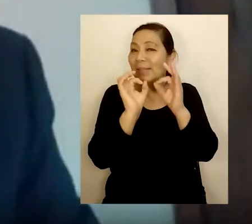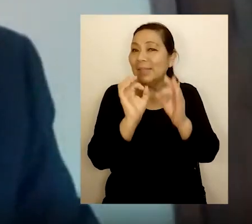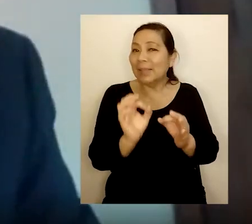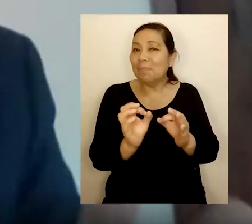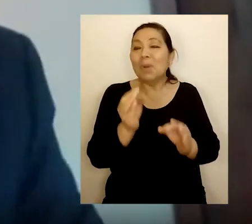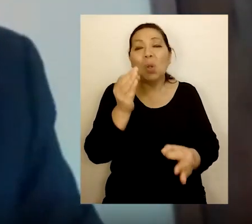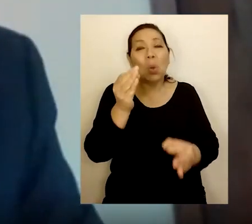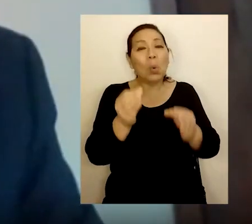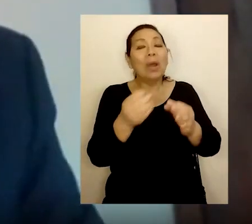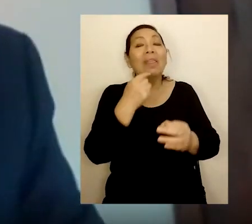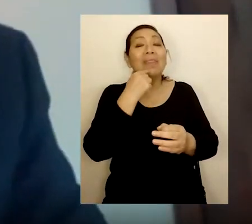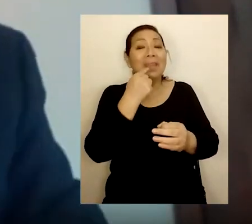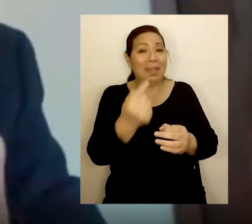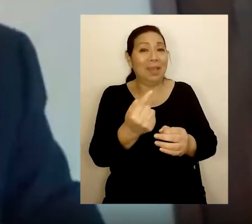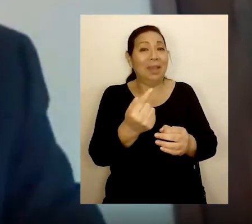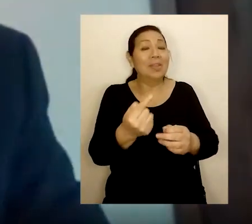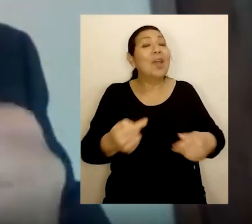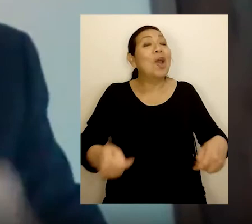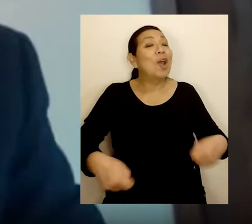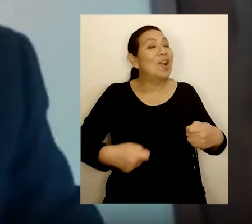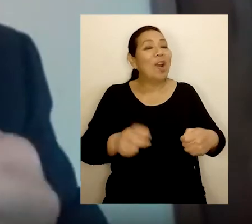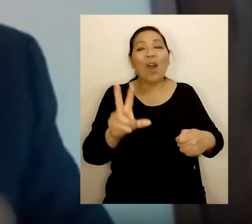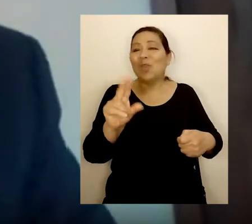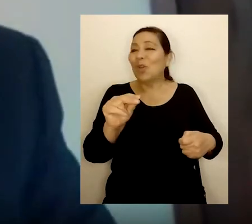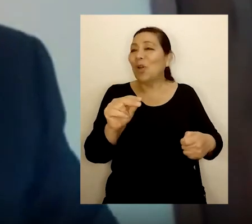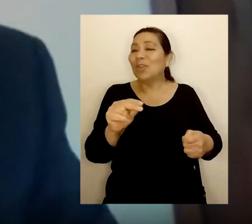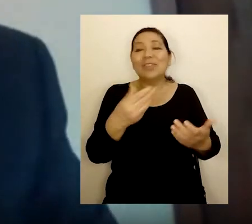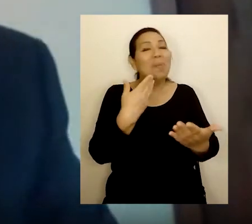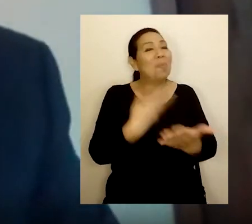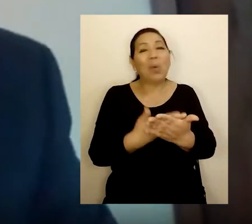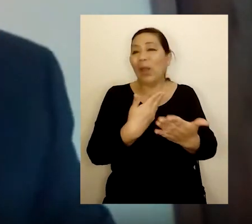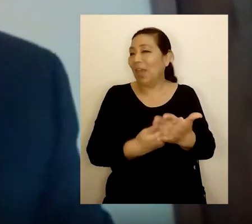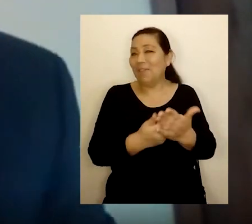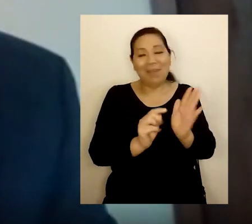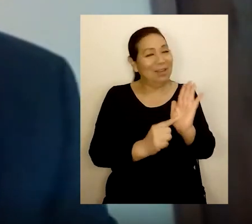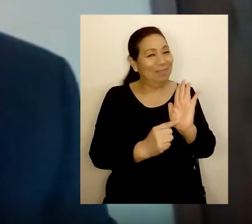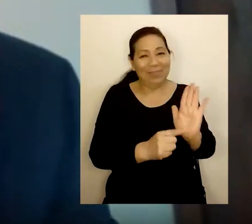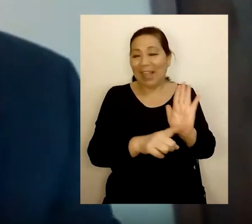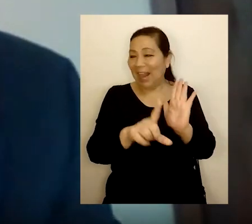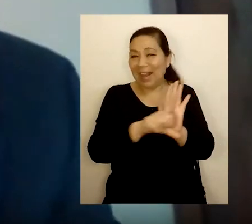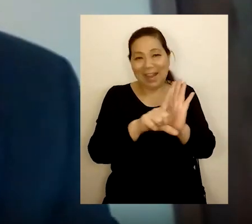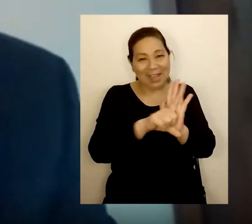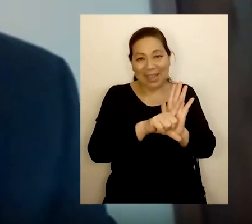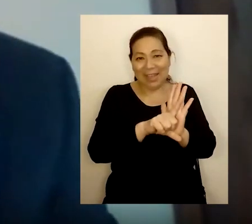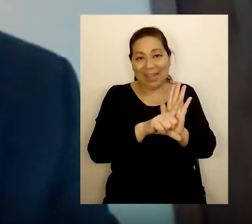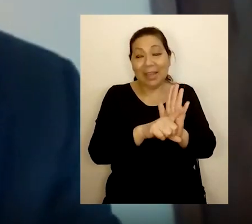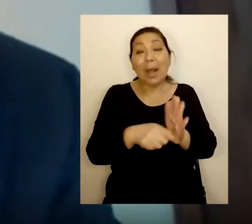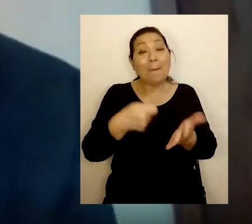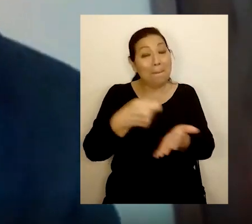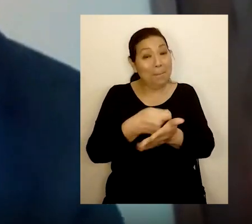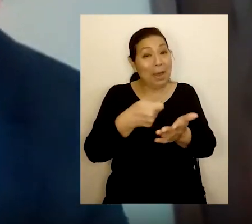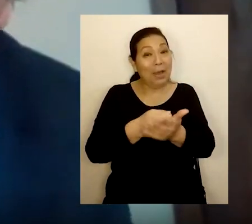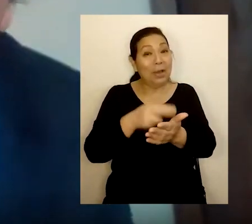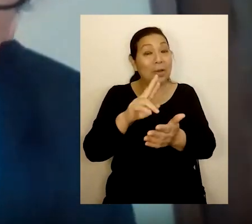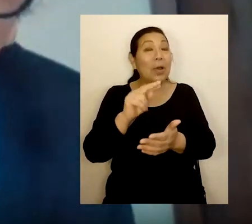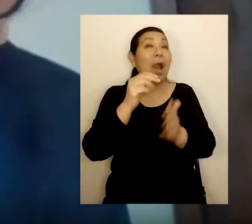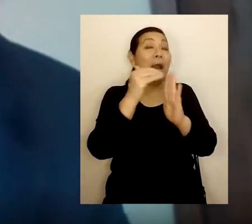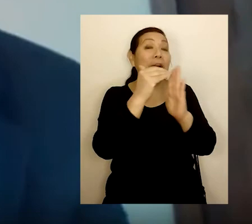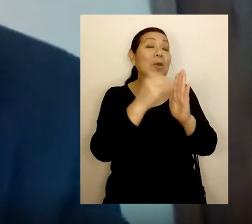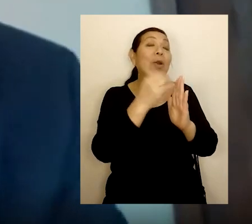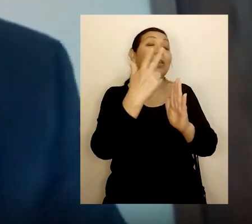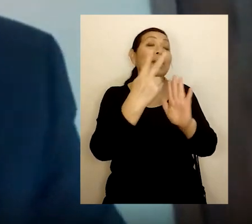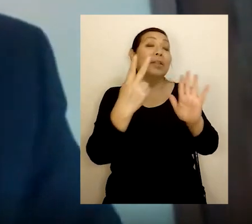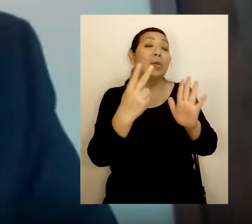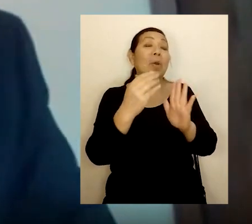las sentencias dijeron, el gasto no se probó. Y de acuerdo a la Ley de Impuesto a la Renta, artículo